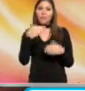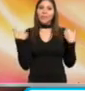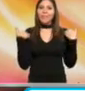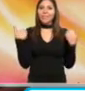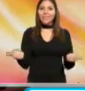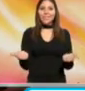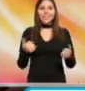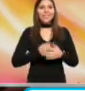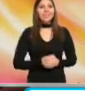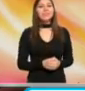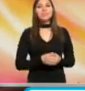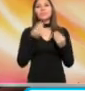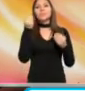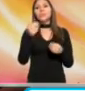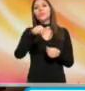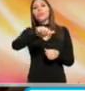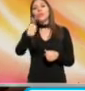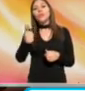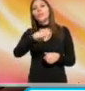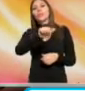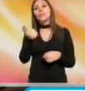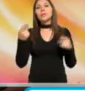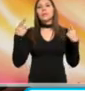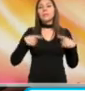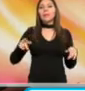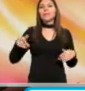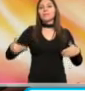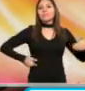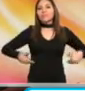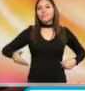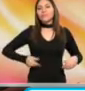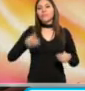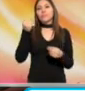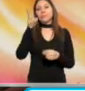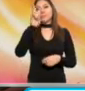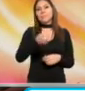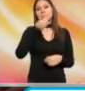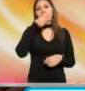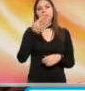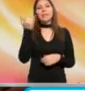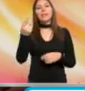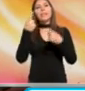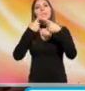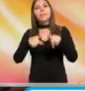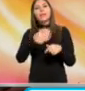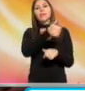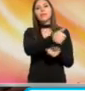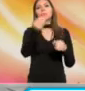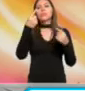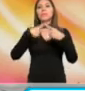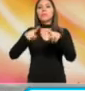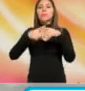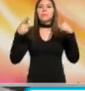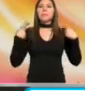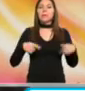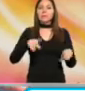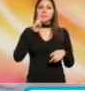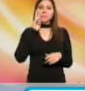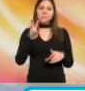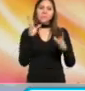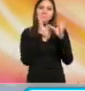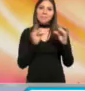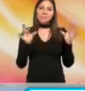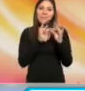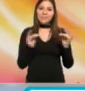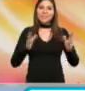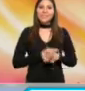doctor. ¿ok? Tantos personajes, tantas firmas, tantos Una maravilla. rasgos, una Y maravilla. Algo muy distinto a muchos personajes que hemos visto. Así ¿no? es. Sí, Miriam, claro. Eso es lo que